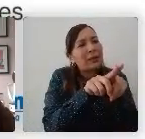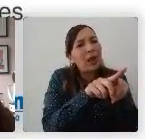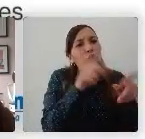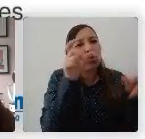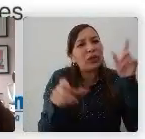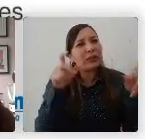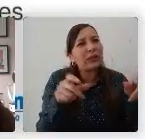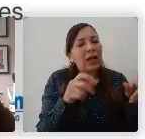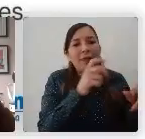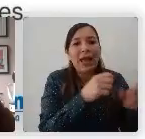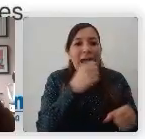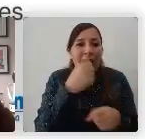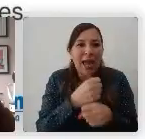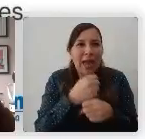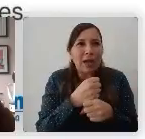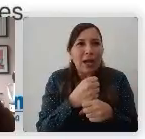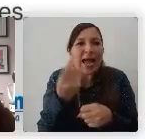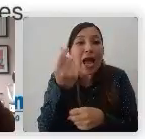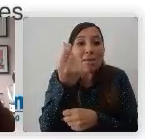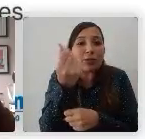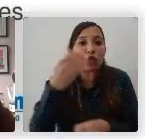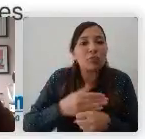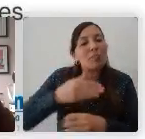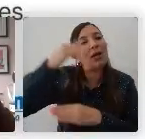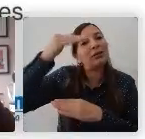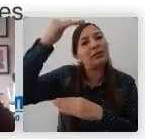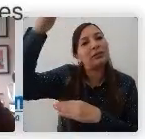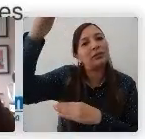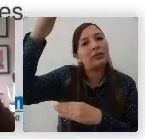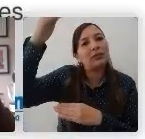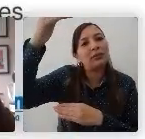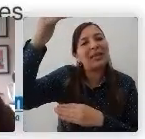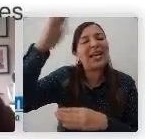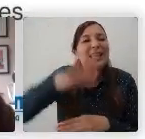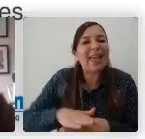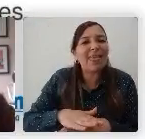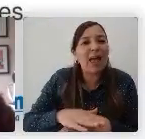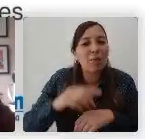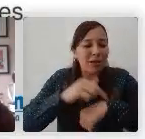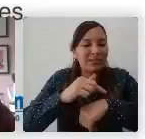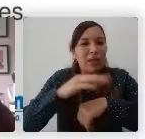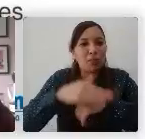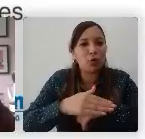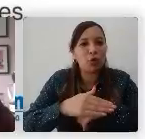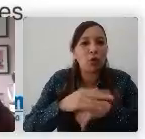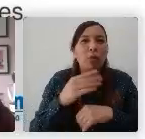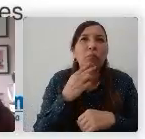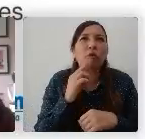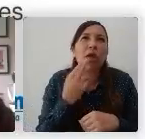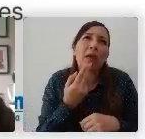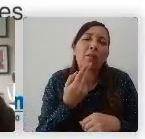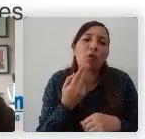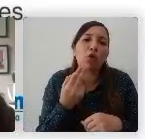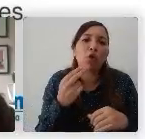gasta más en su visita y permanece más tiempo como para hacernos una idea gastan